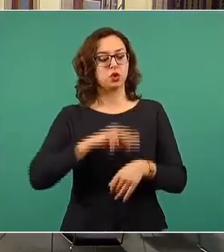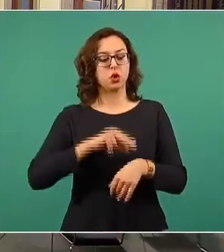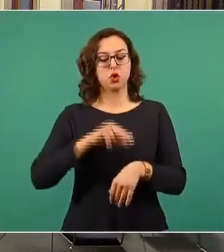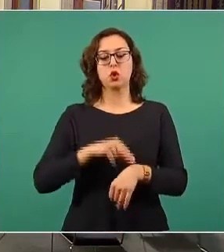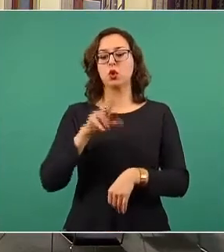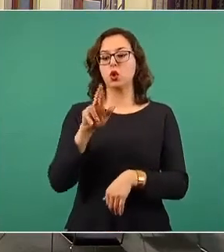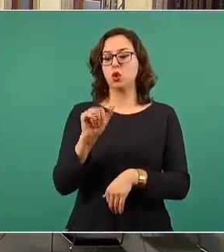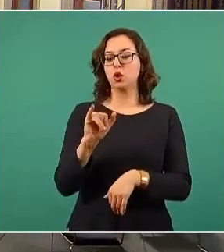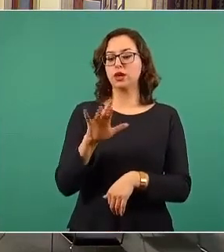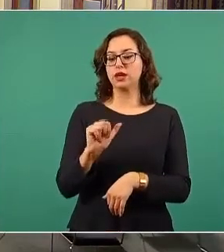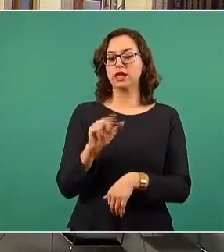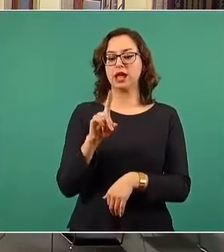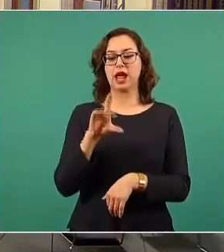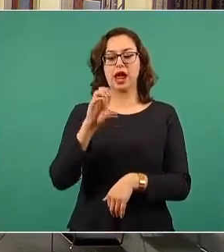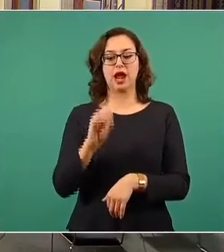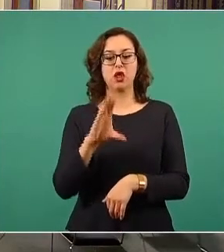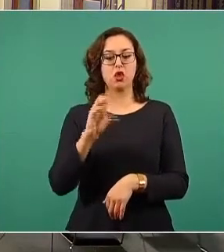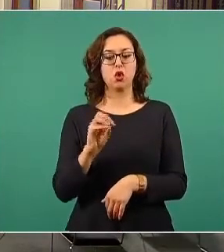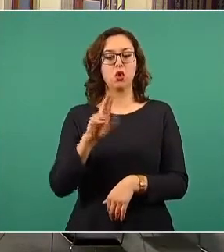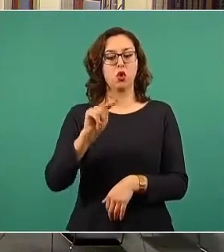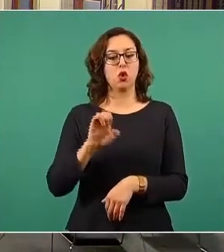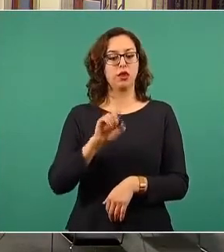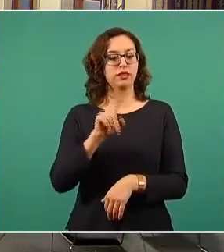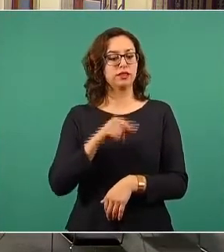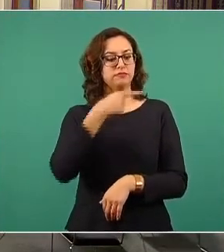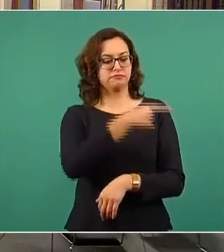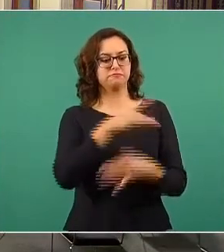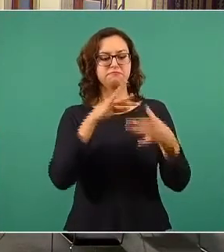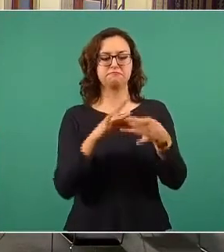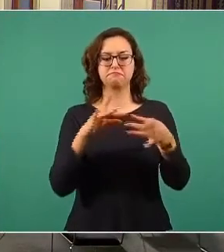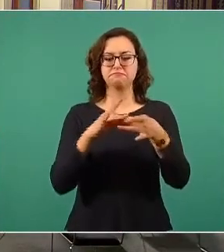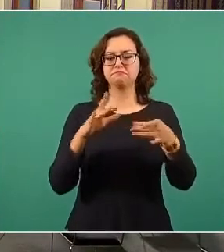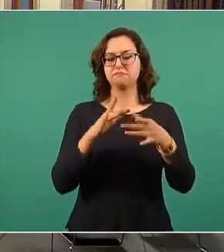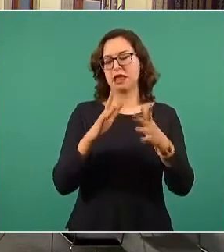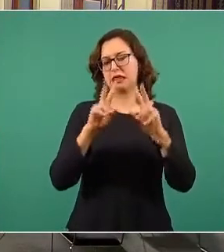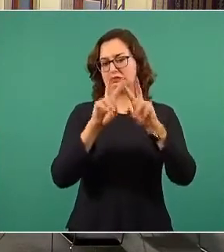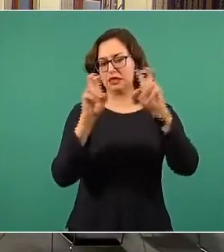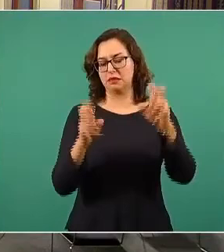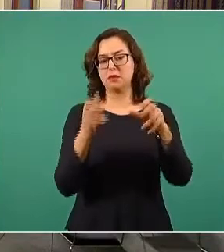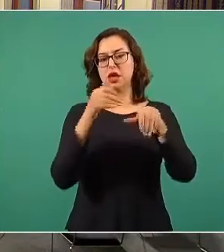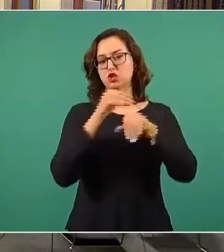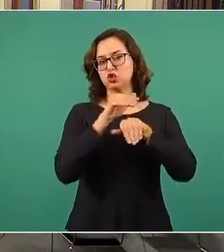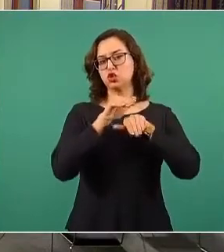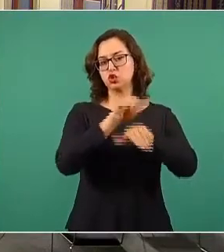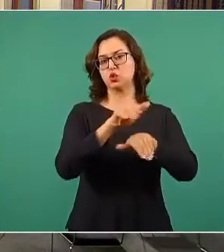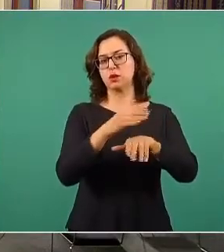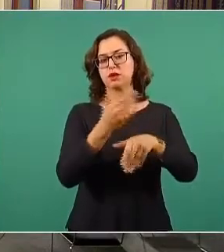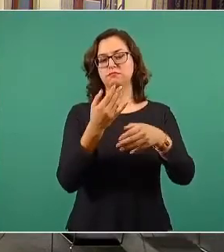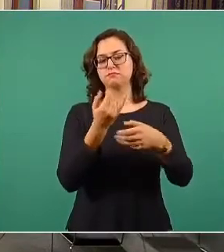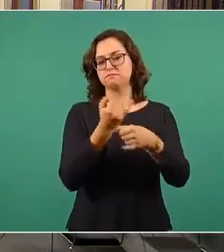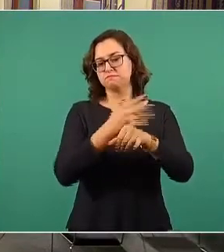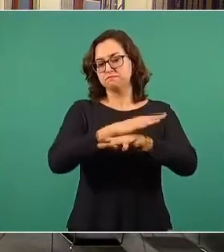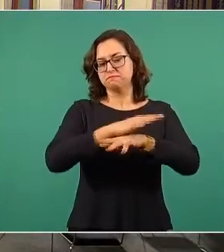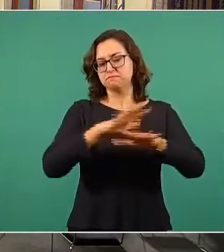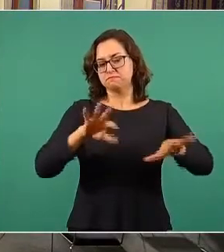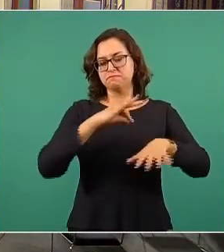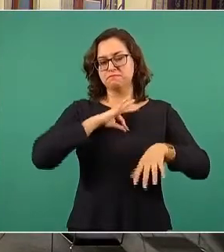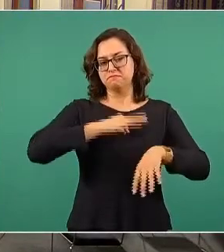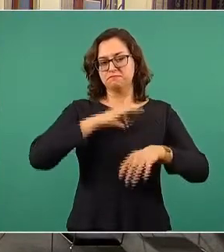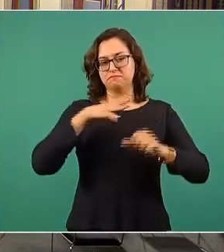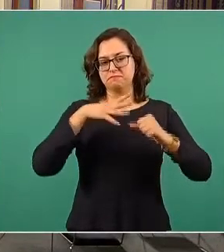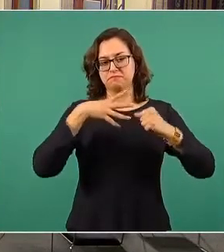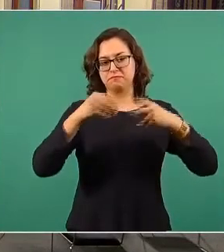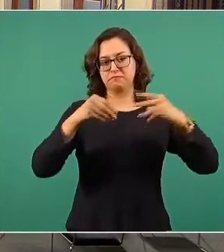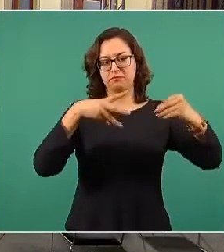de Promoción de la Salud, comentará detalles, pero básicamente la idea principal es la que hemos estado comentando